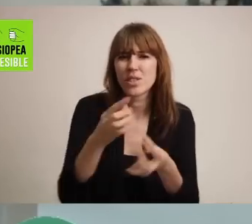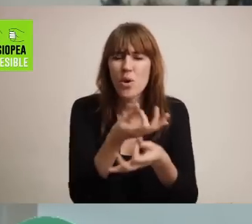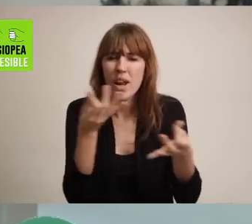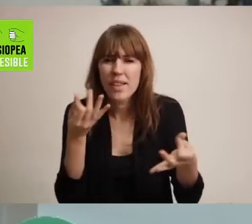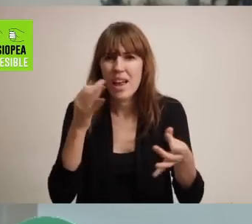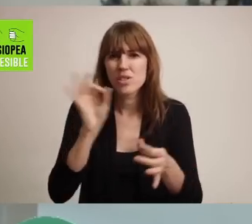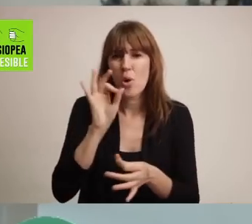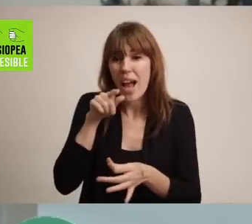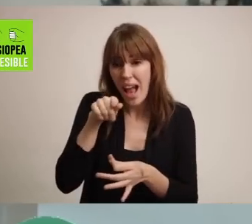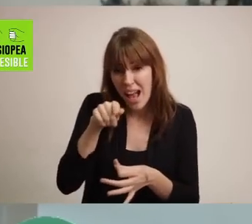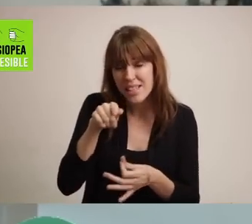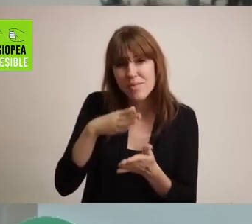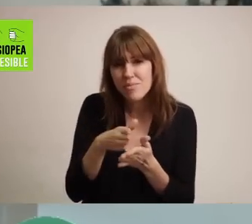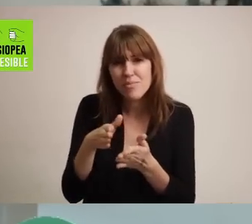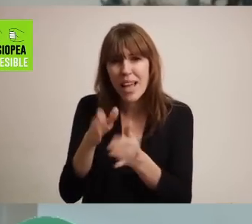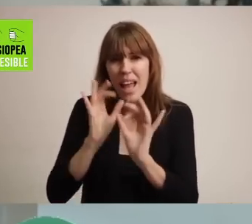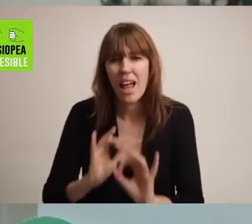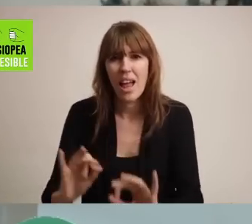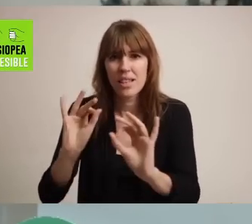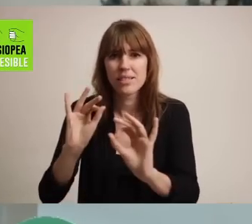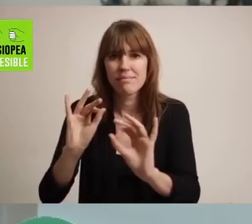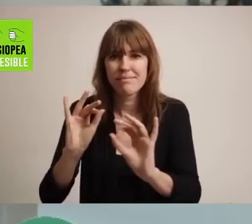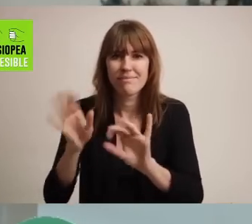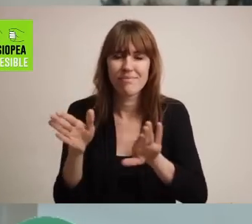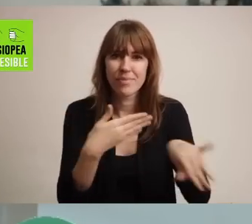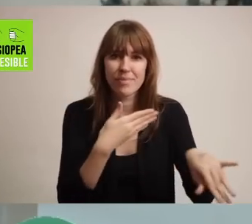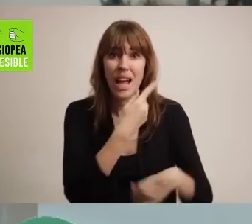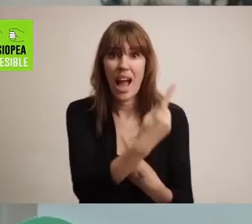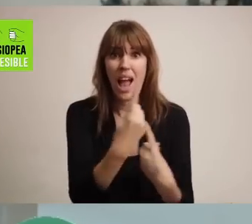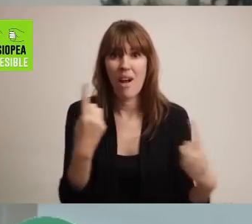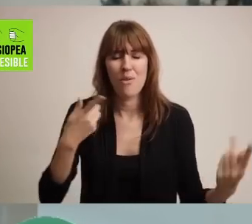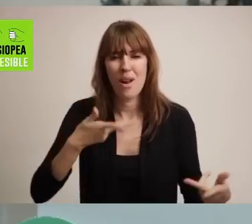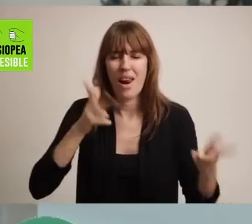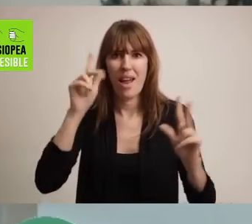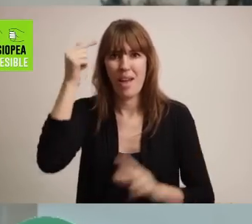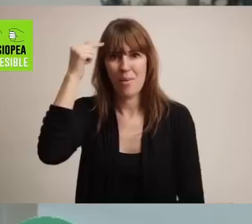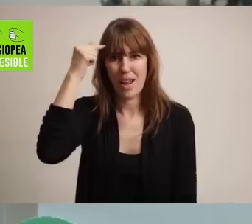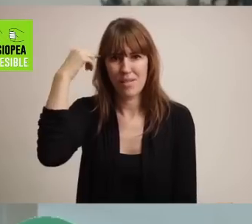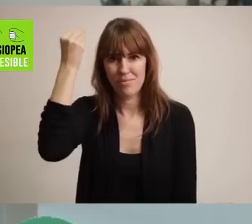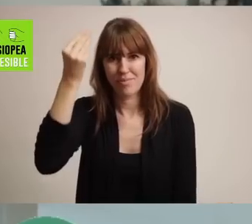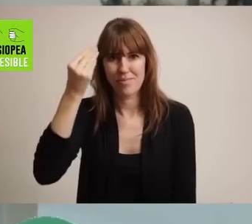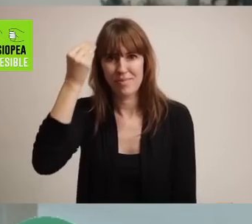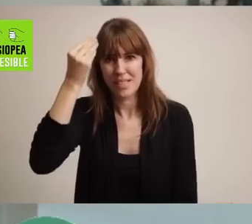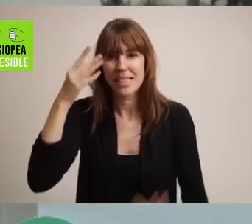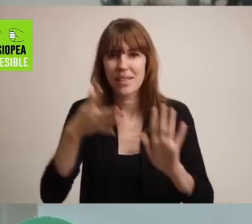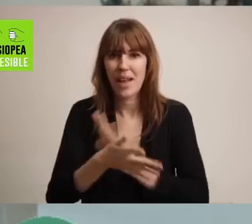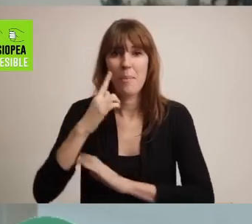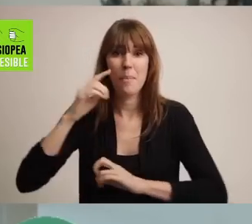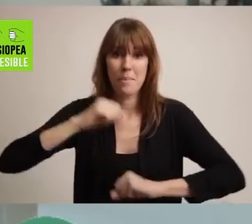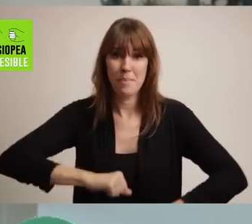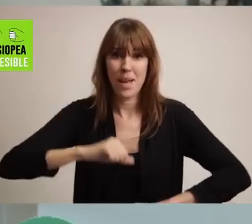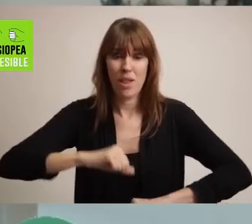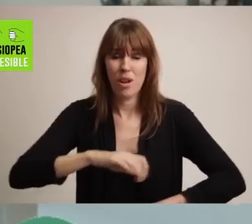a seguir. Cada uno es libre pensante. Es decir, tiene una cierta madurez como